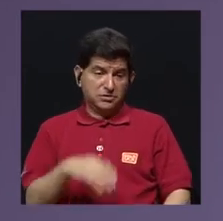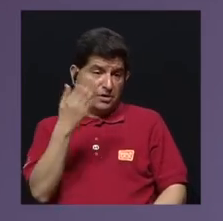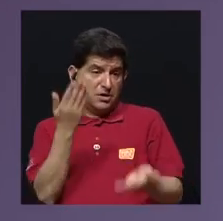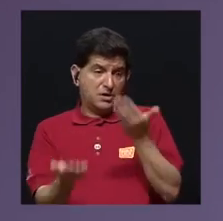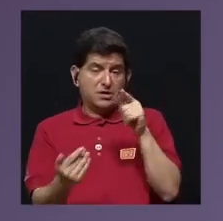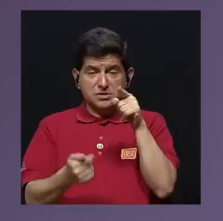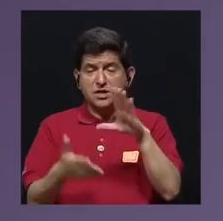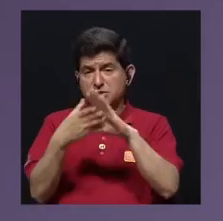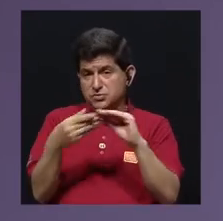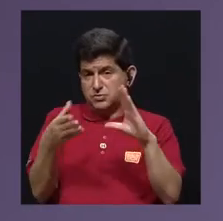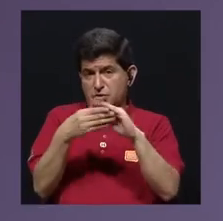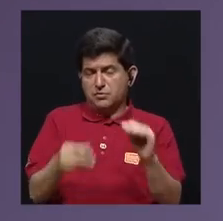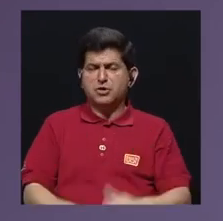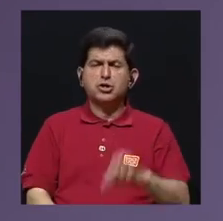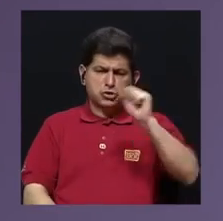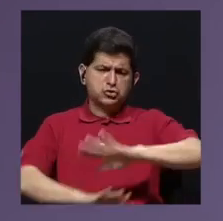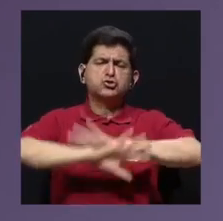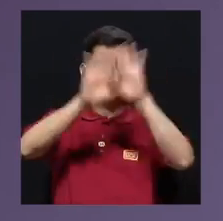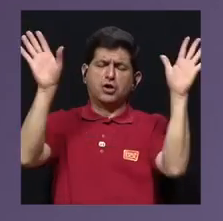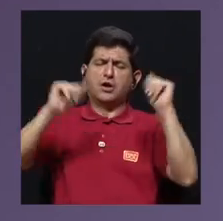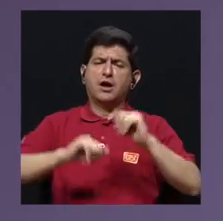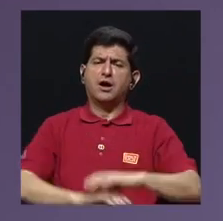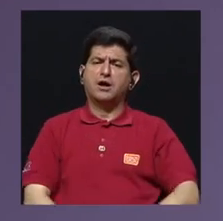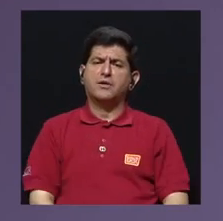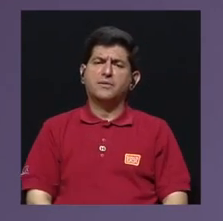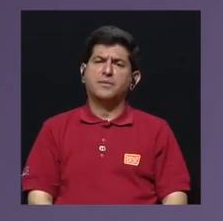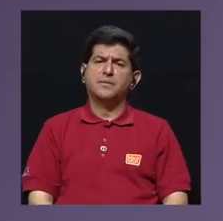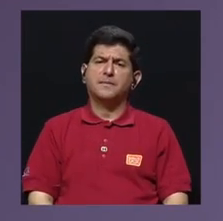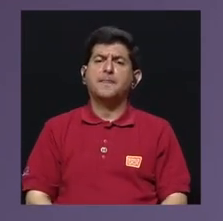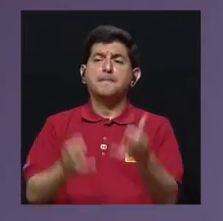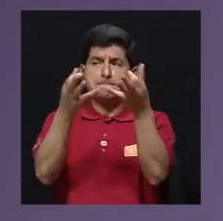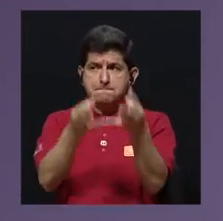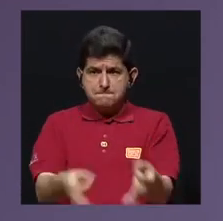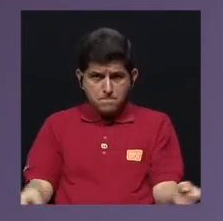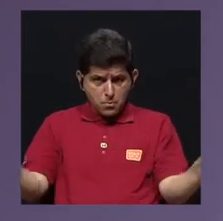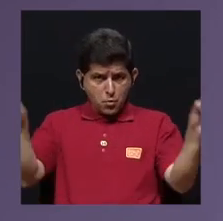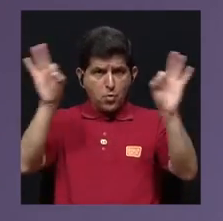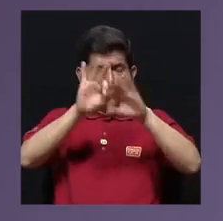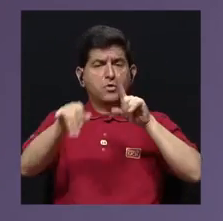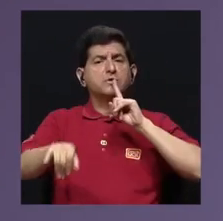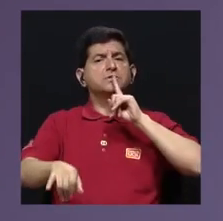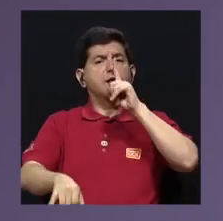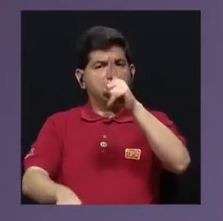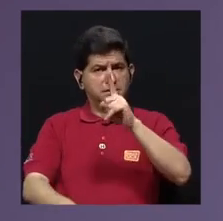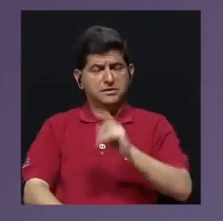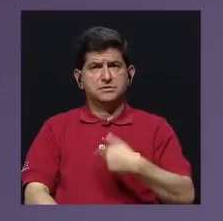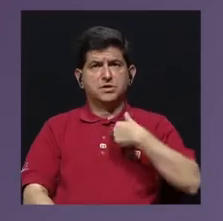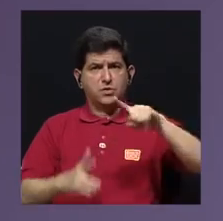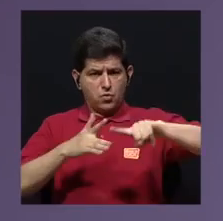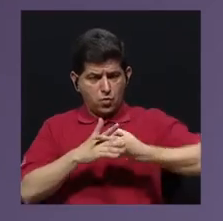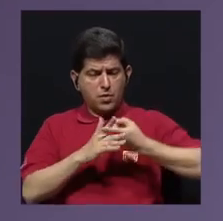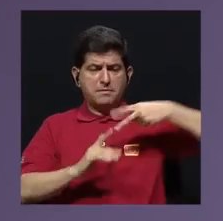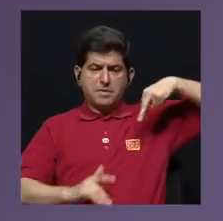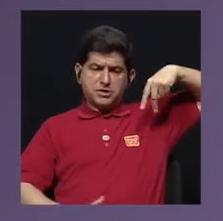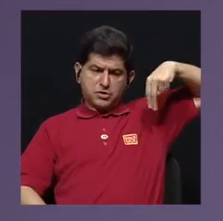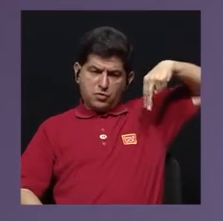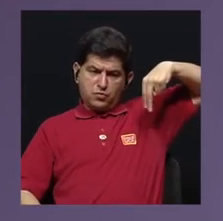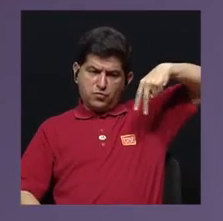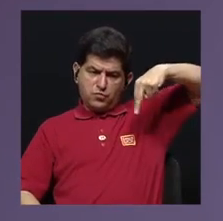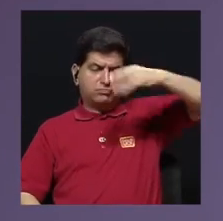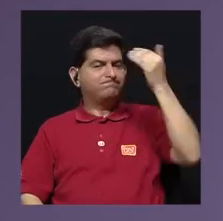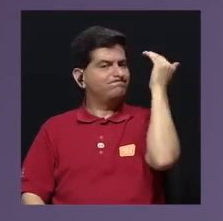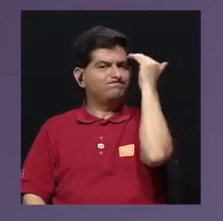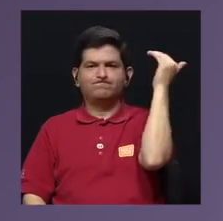Isa, si nos comentas un poquito. Claro. Yo creo que es importante señalar que cuando uno empieza una caminata, no